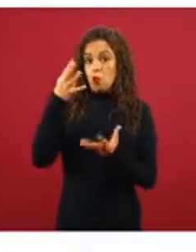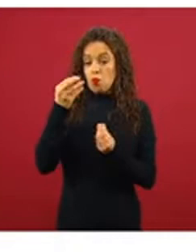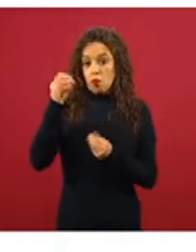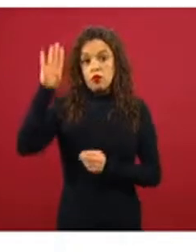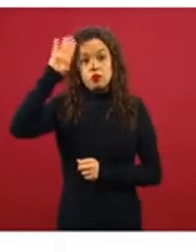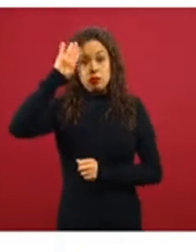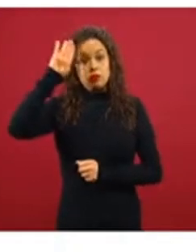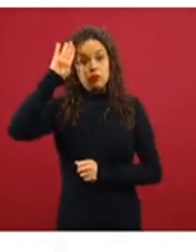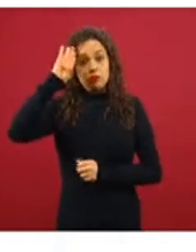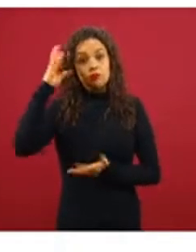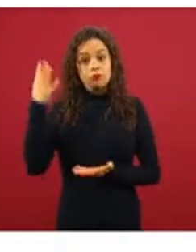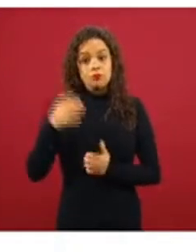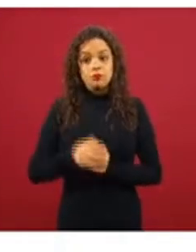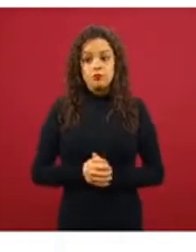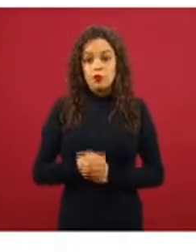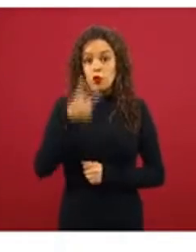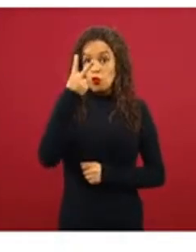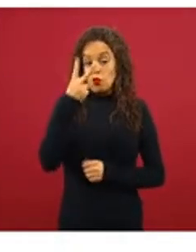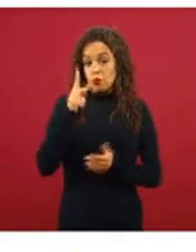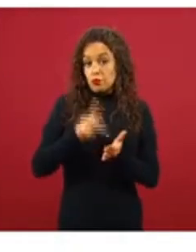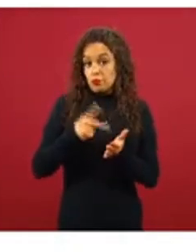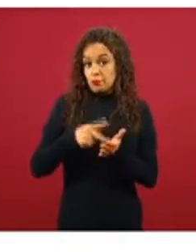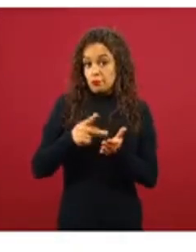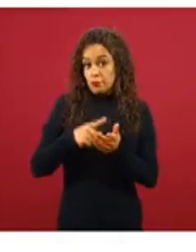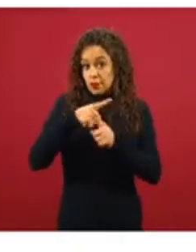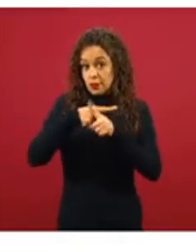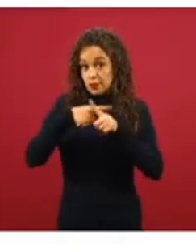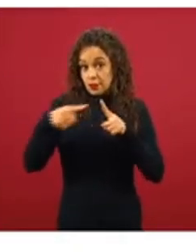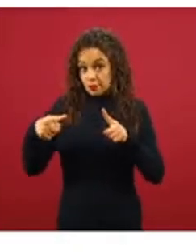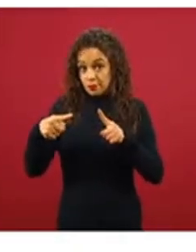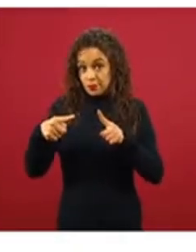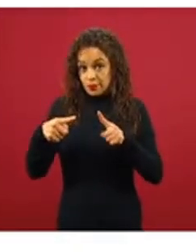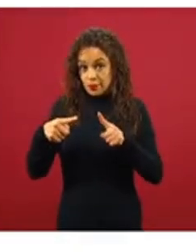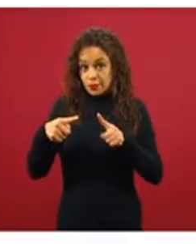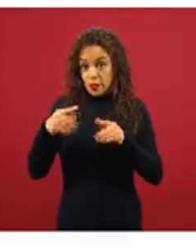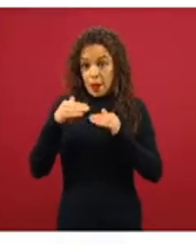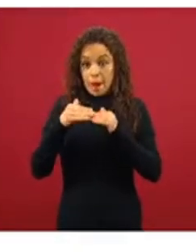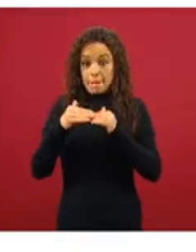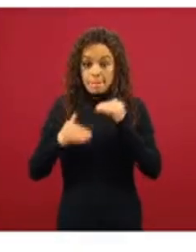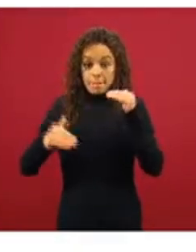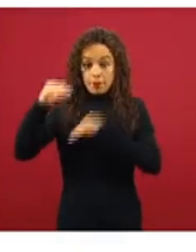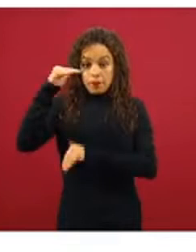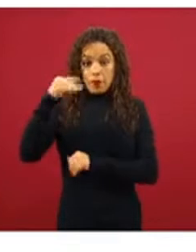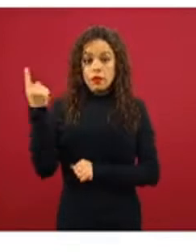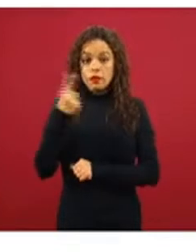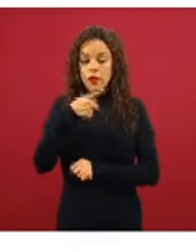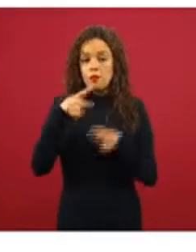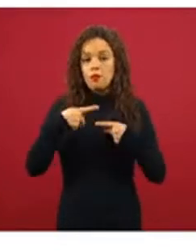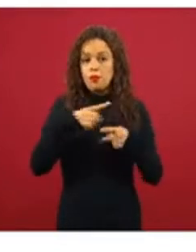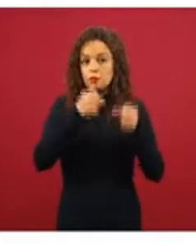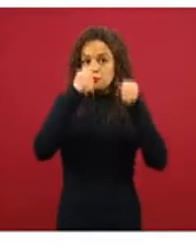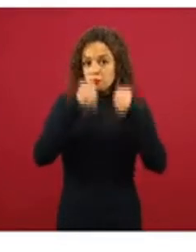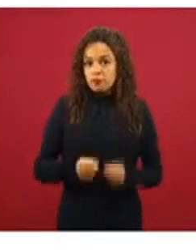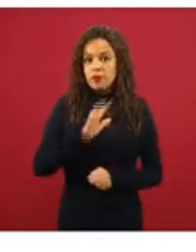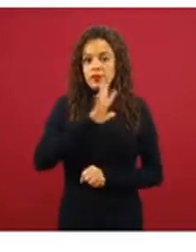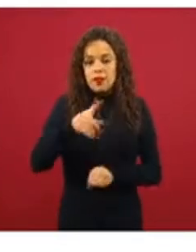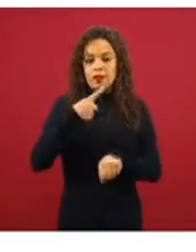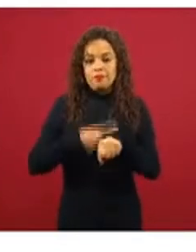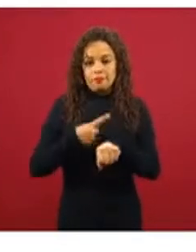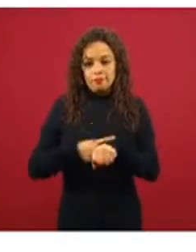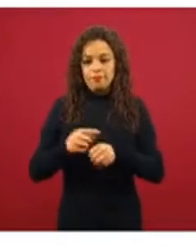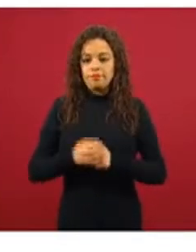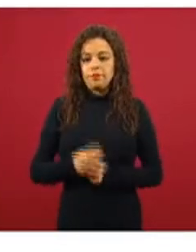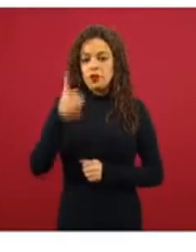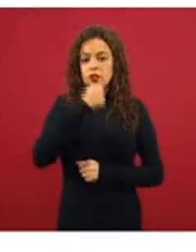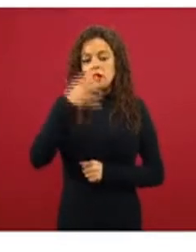2 veces y media la carga de confirmados. Y bueno, hoy día superamos los 110.000 personas que han